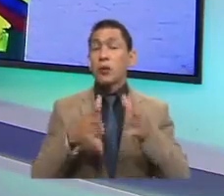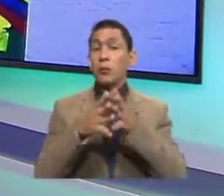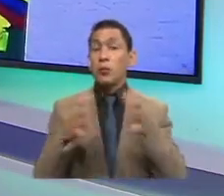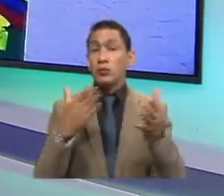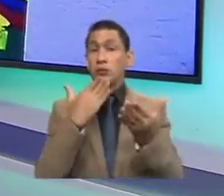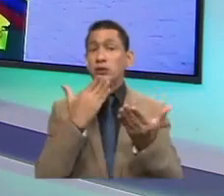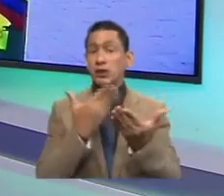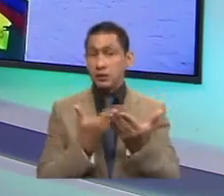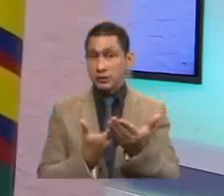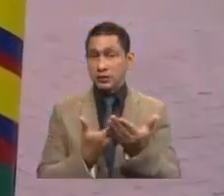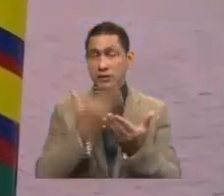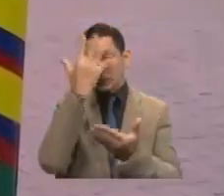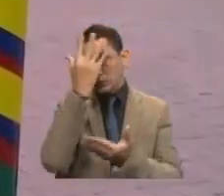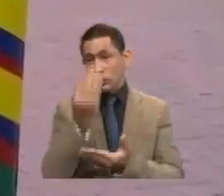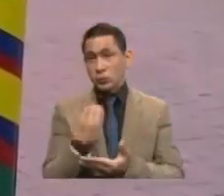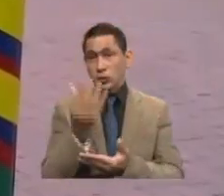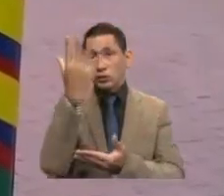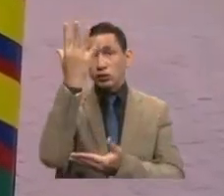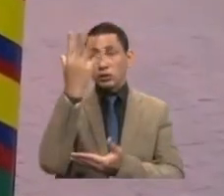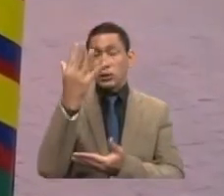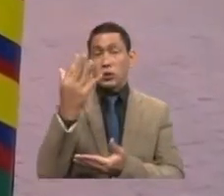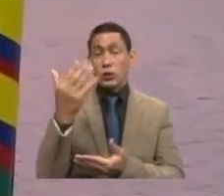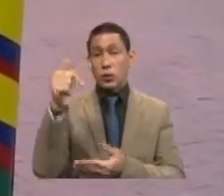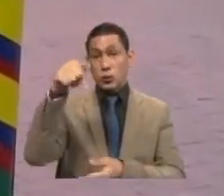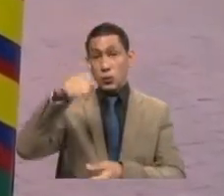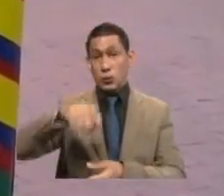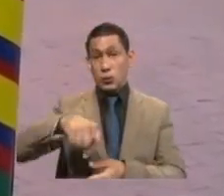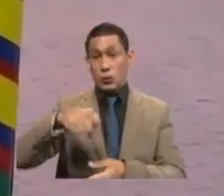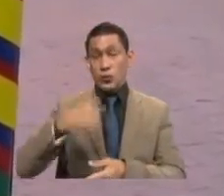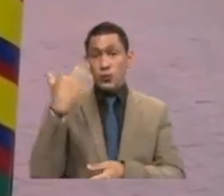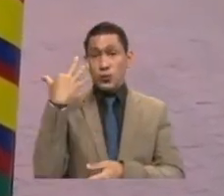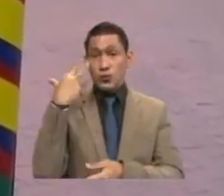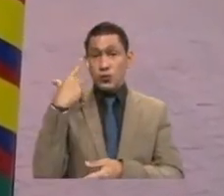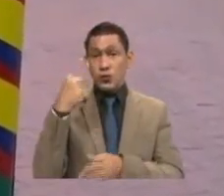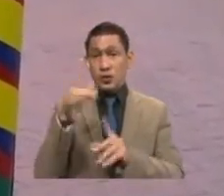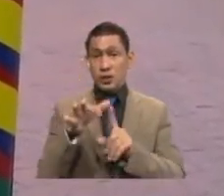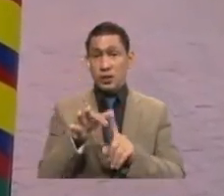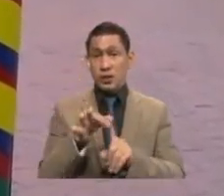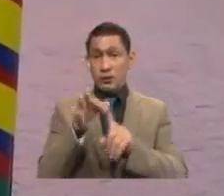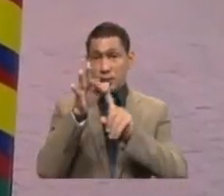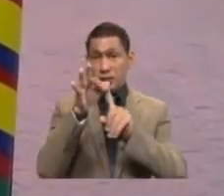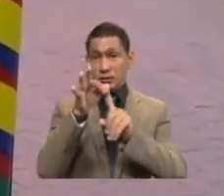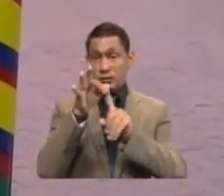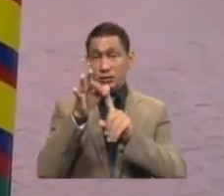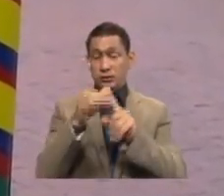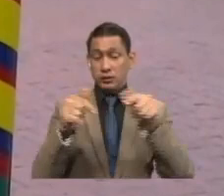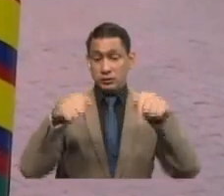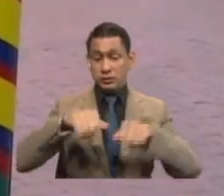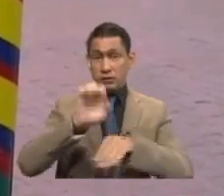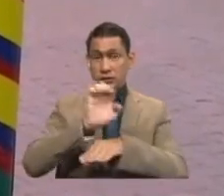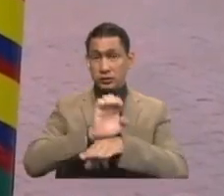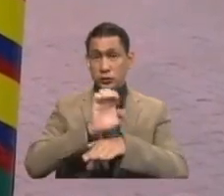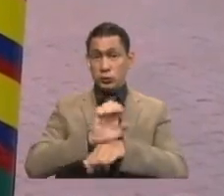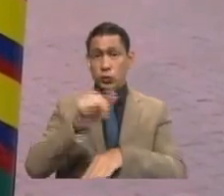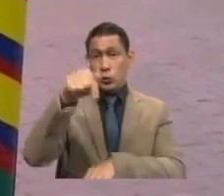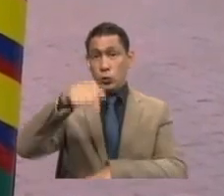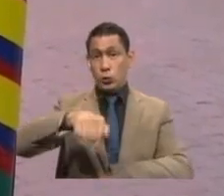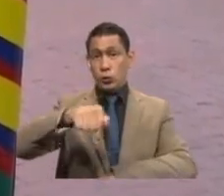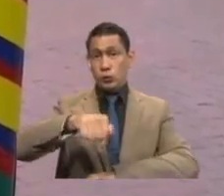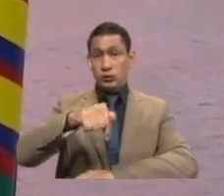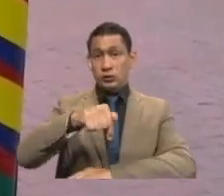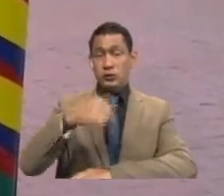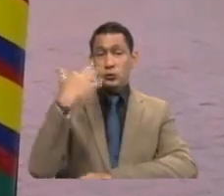Amigos televidentes, muy buenos días. Así es, un acto cívico que no se deja de celebrar en el país. Estamos hablando de